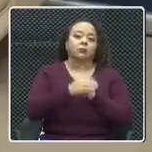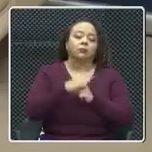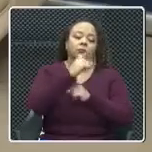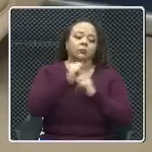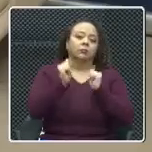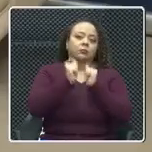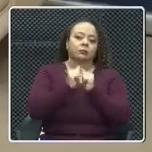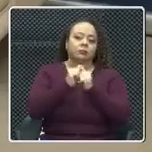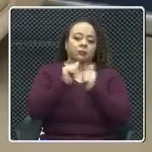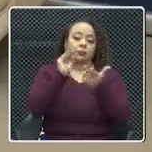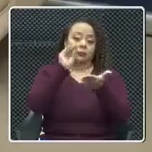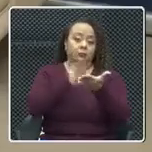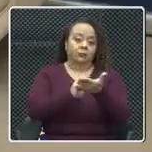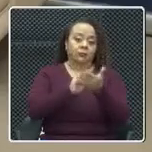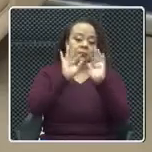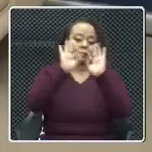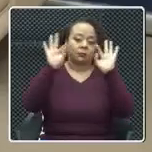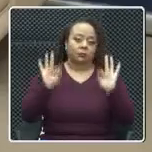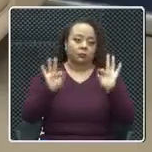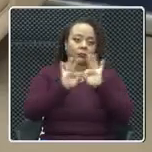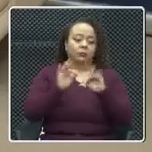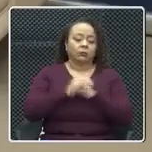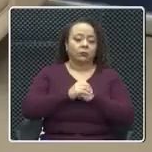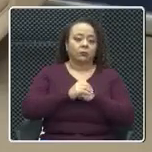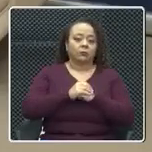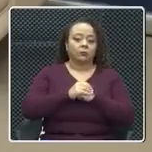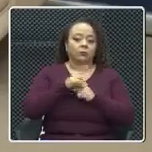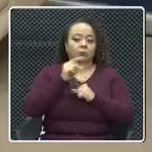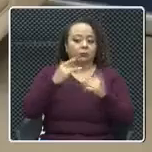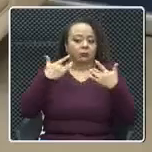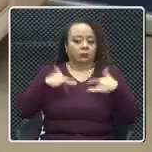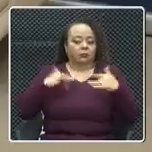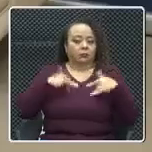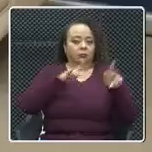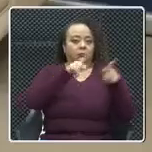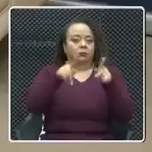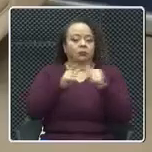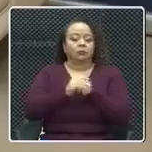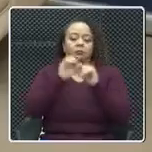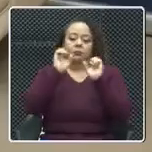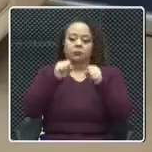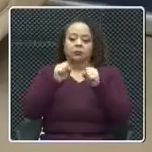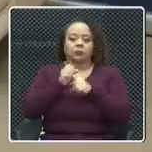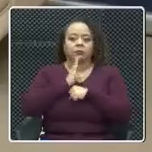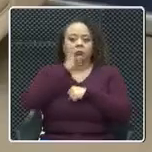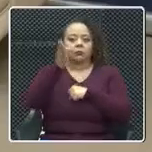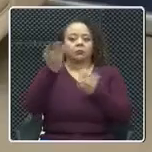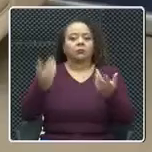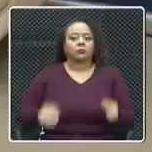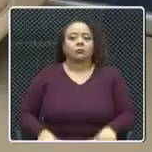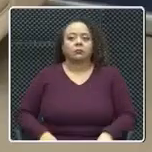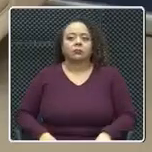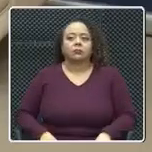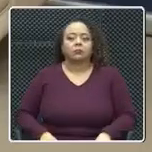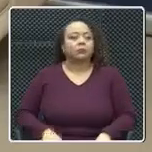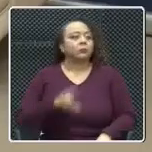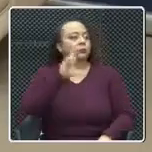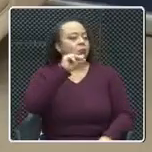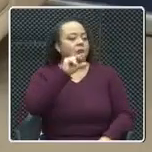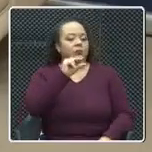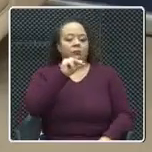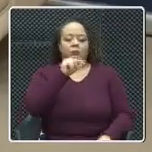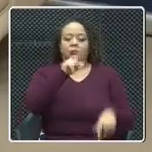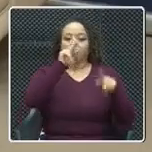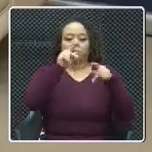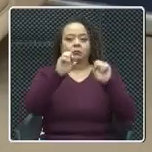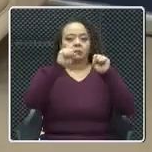lo que puso en el formulario no exime a la persona de poder recurrir al servicio. No, no exime a la